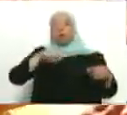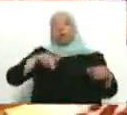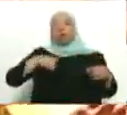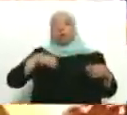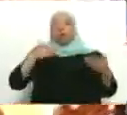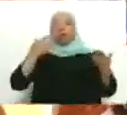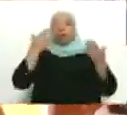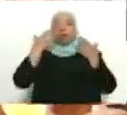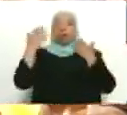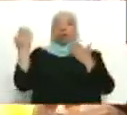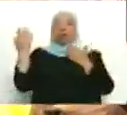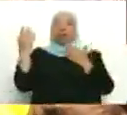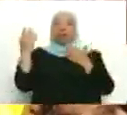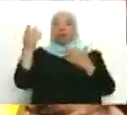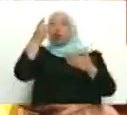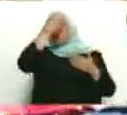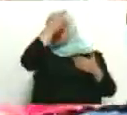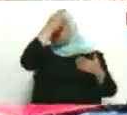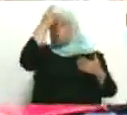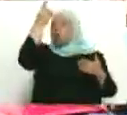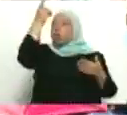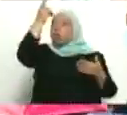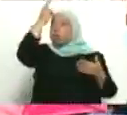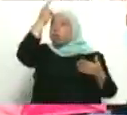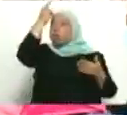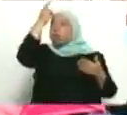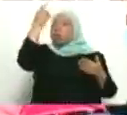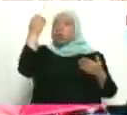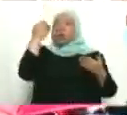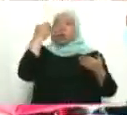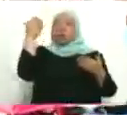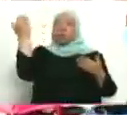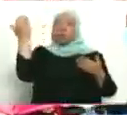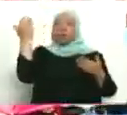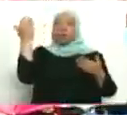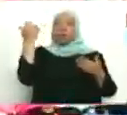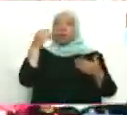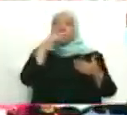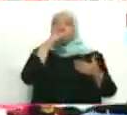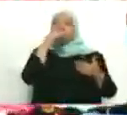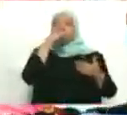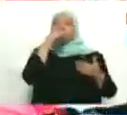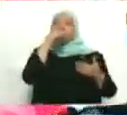capitán, Diosdado Cabello.